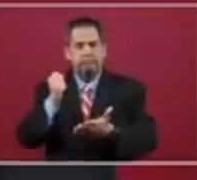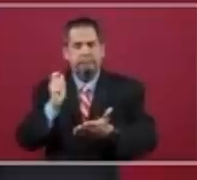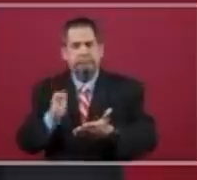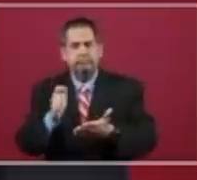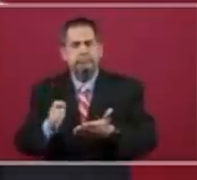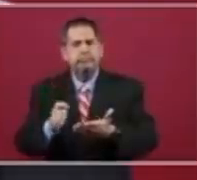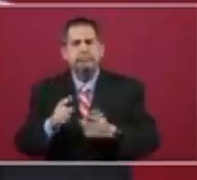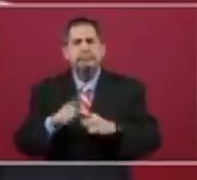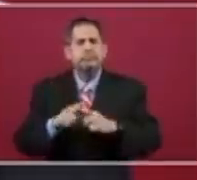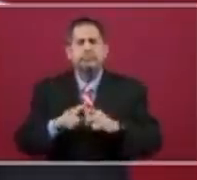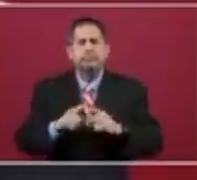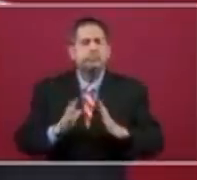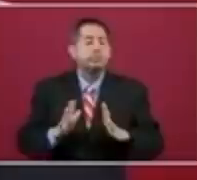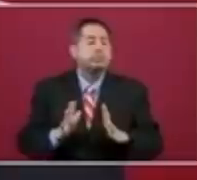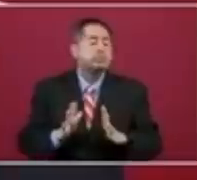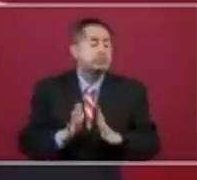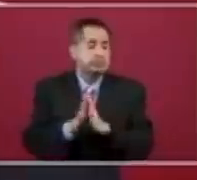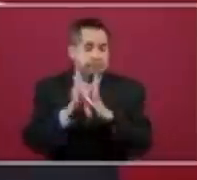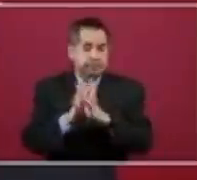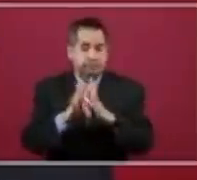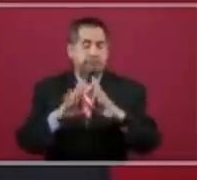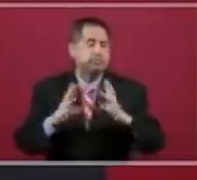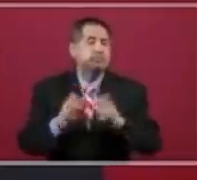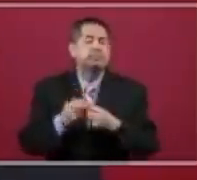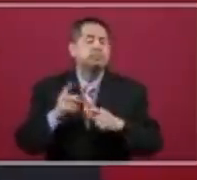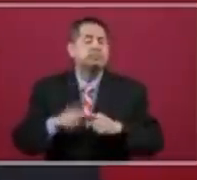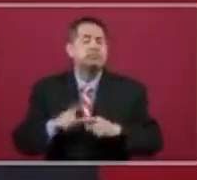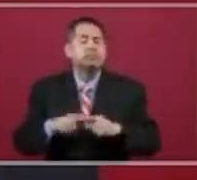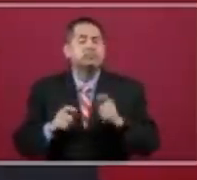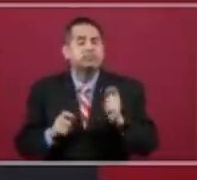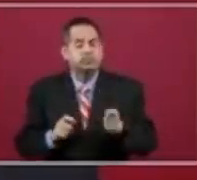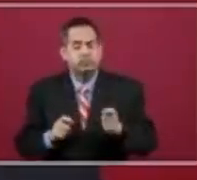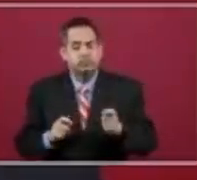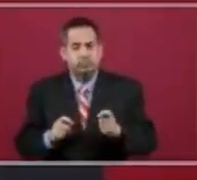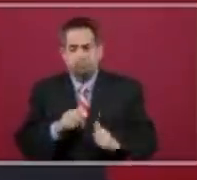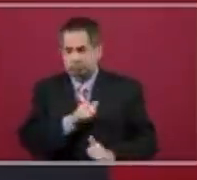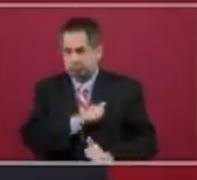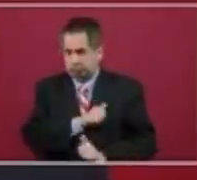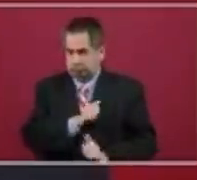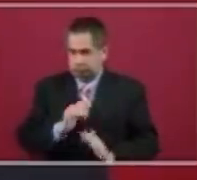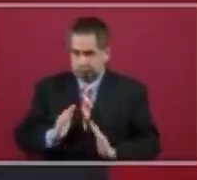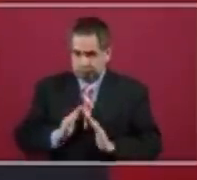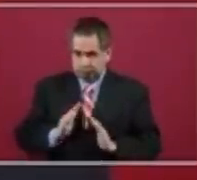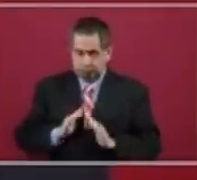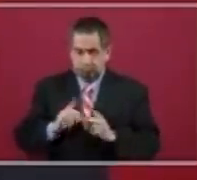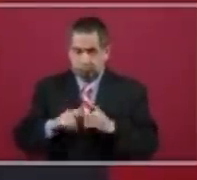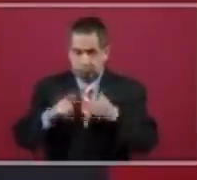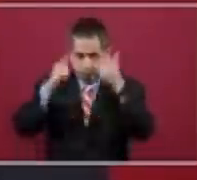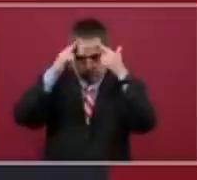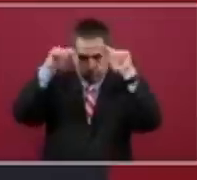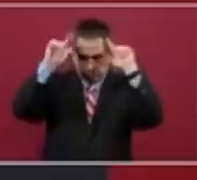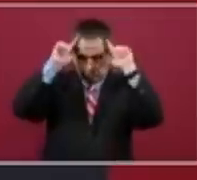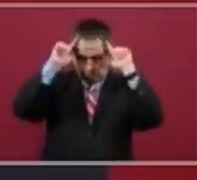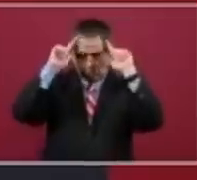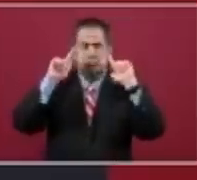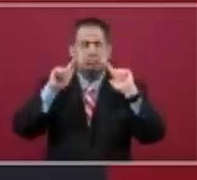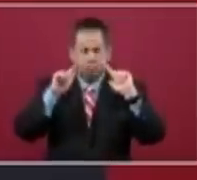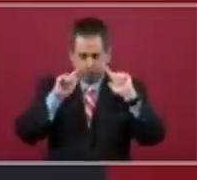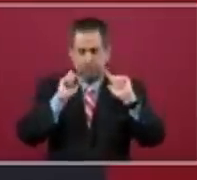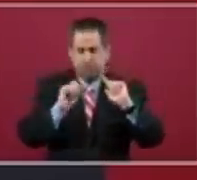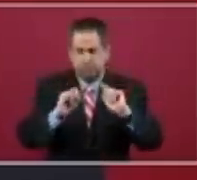la participación de el Ejército y de la Marina